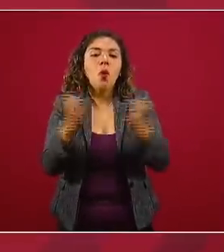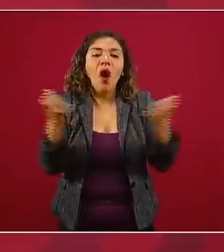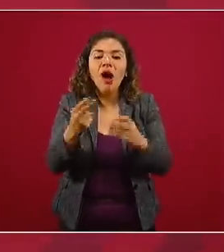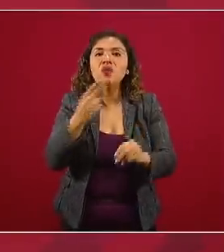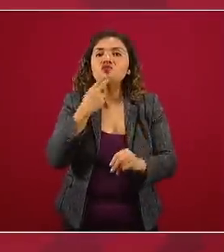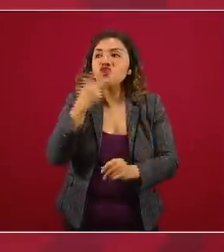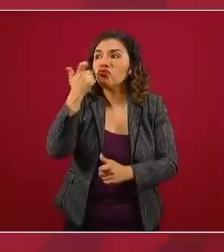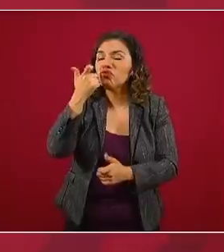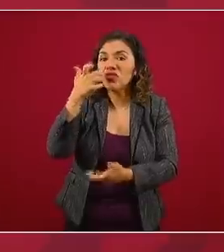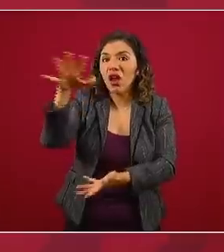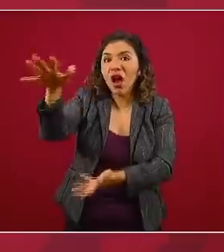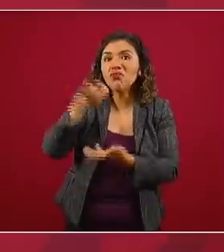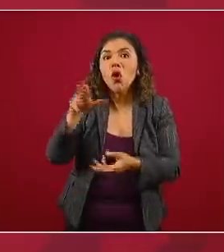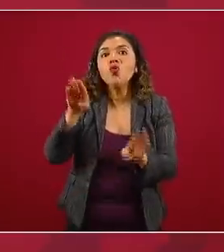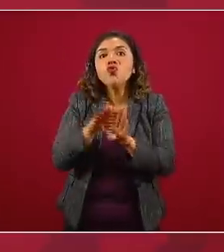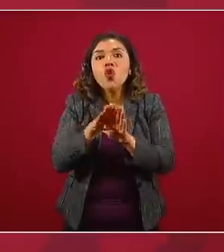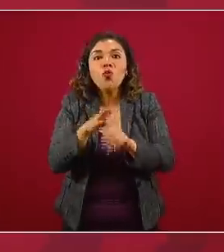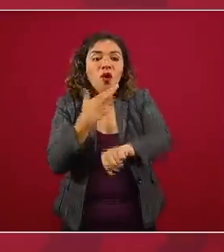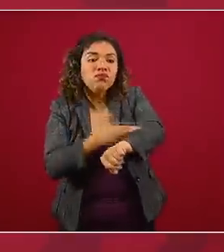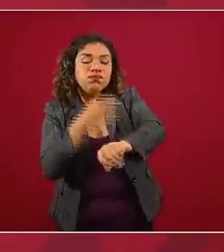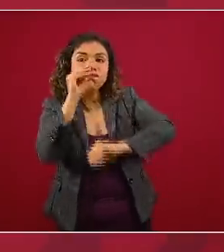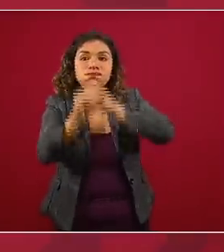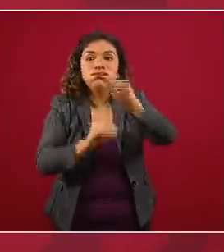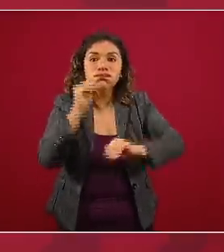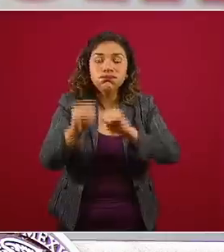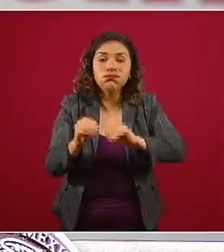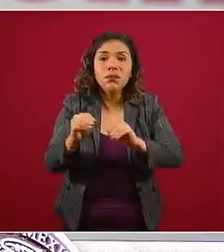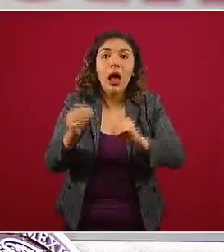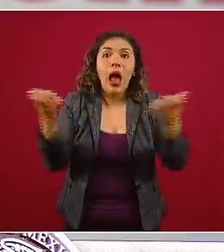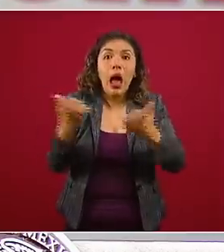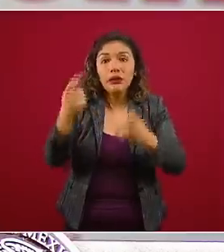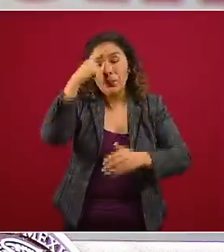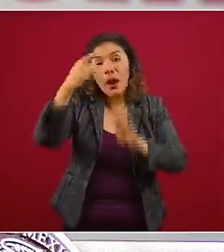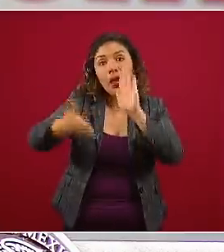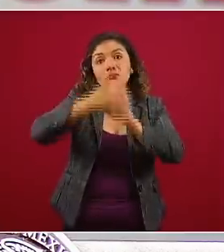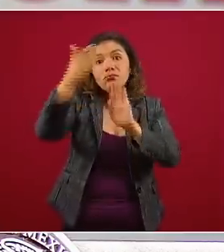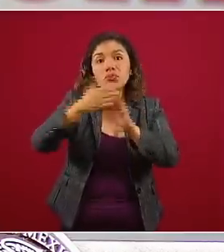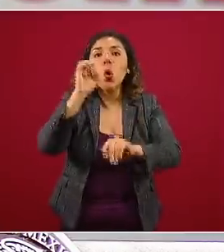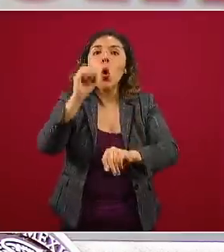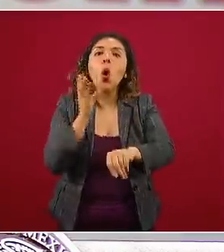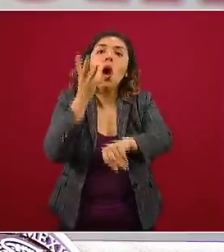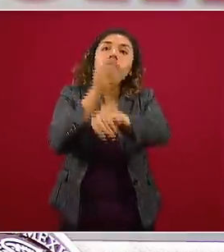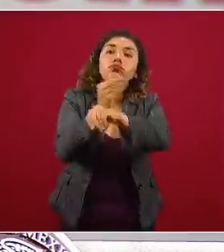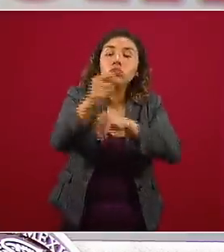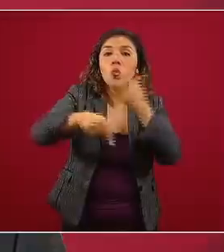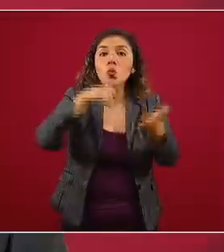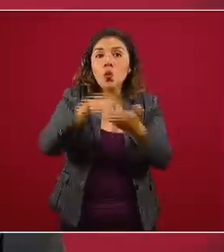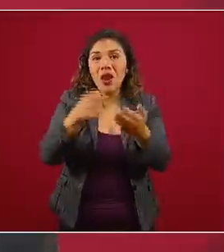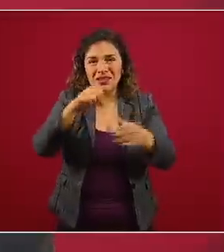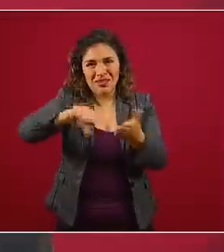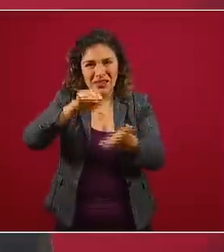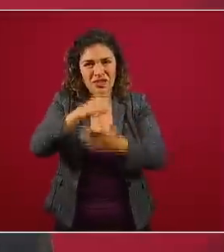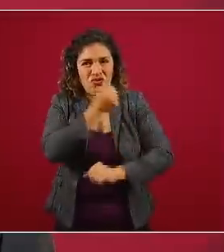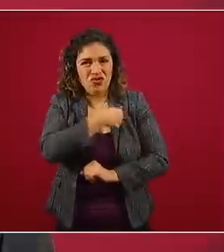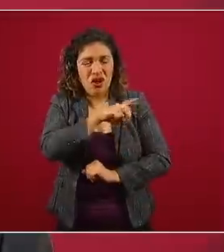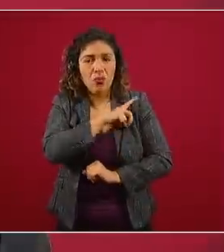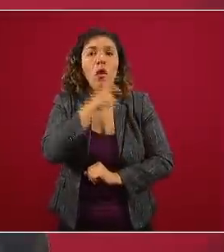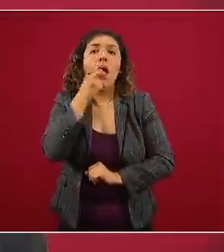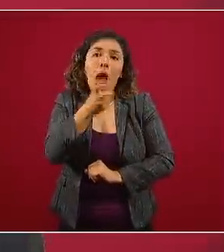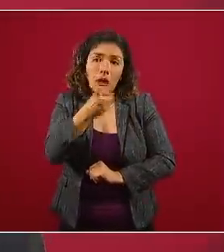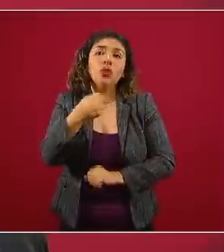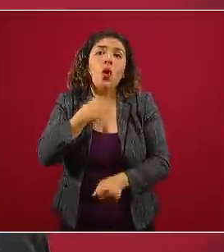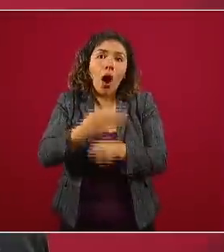uso de los recursos y potencialmente su aplicación para construcción o remodelación de centros de salud es donde hemos